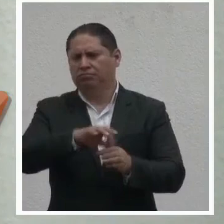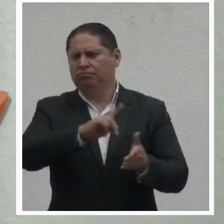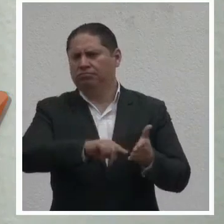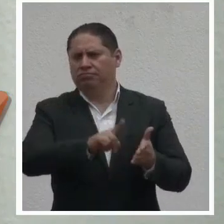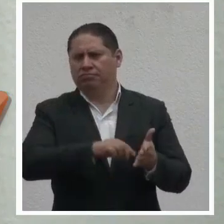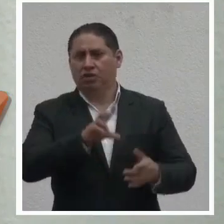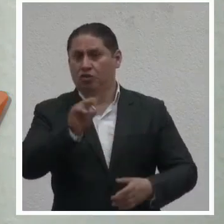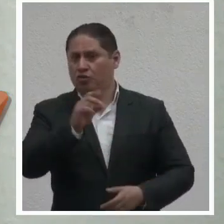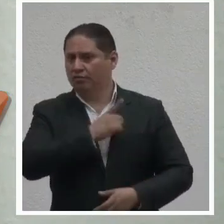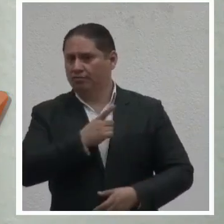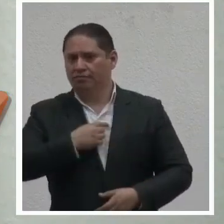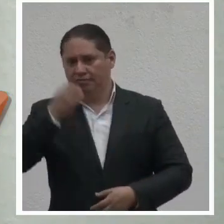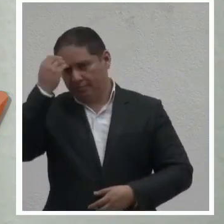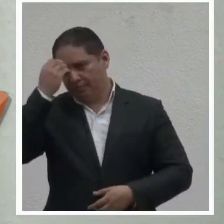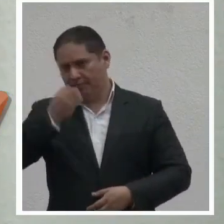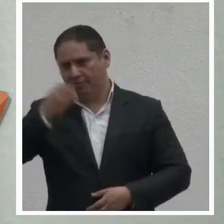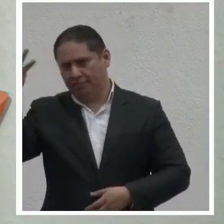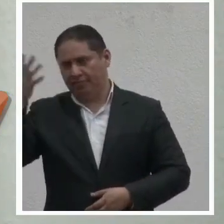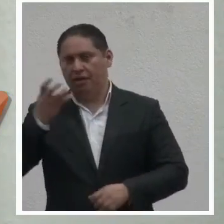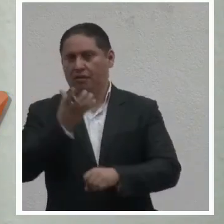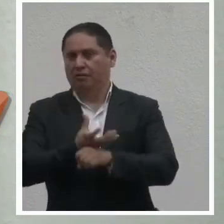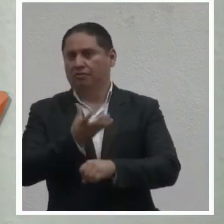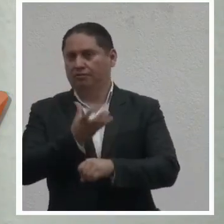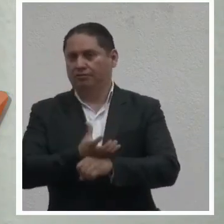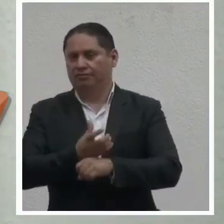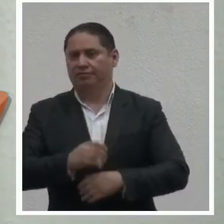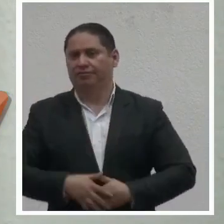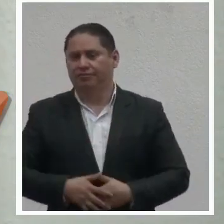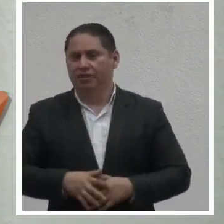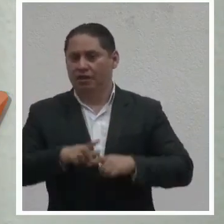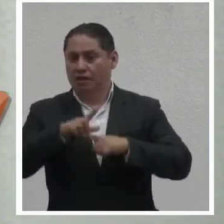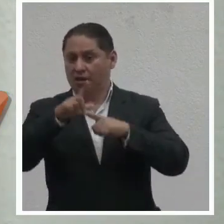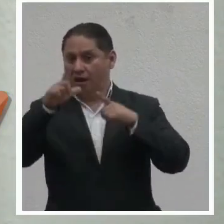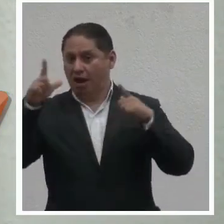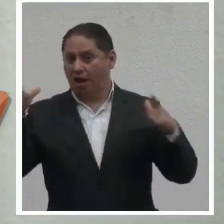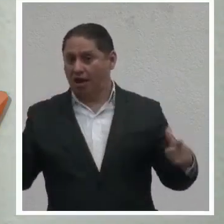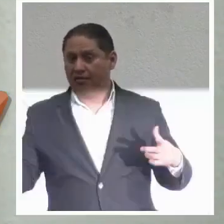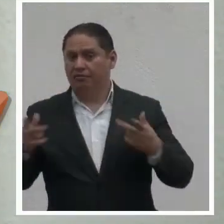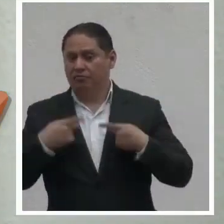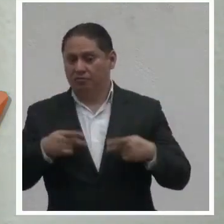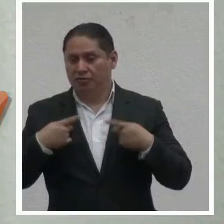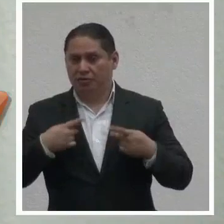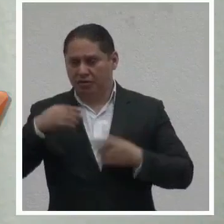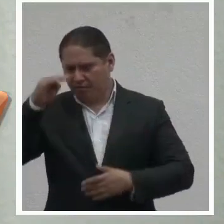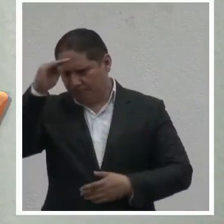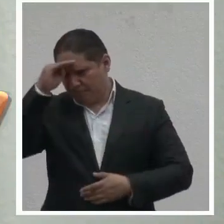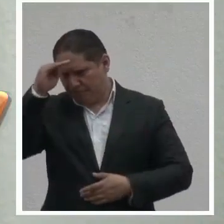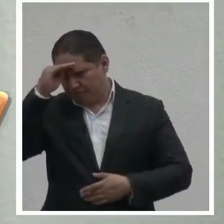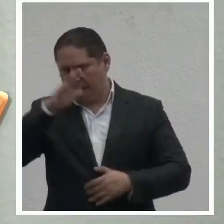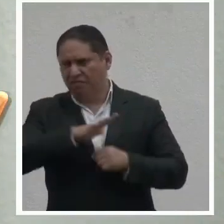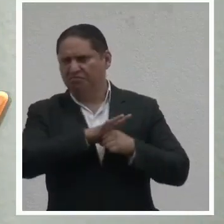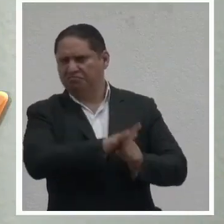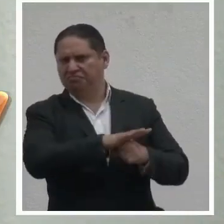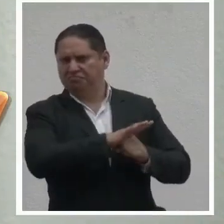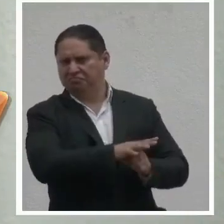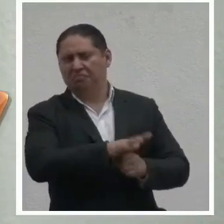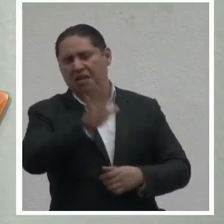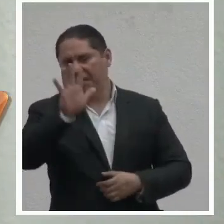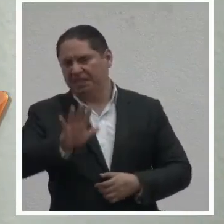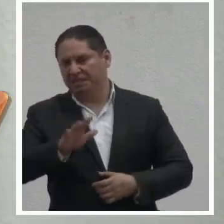debemos olvidar que en Estados Unidos hay grandes grupos de ciudadanos pensantes que no se la van a creer.